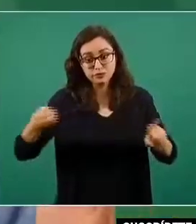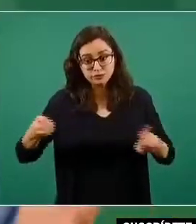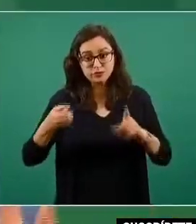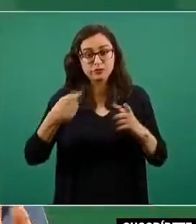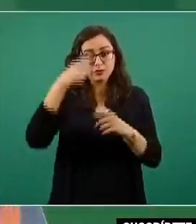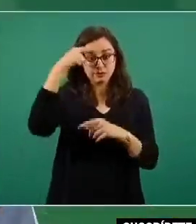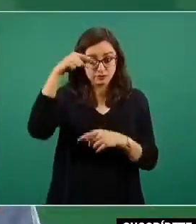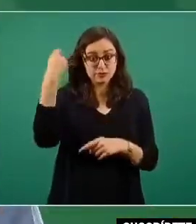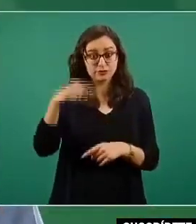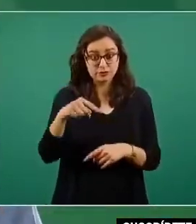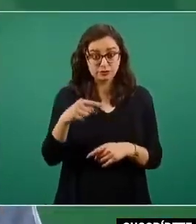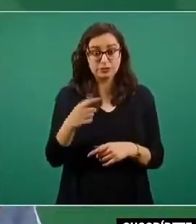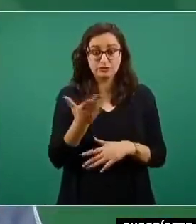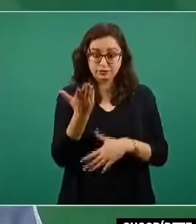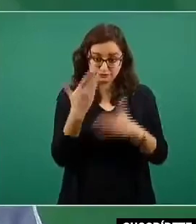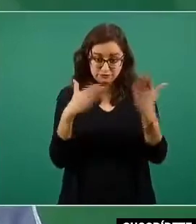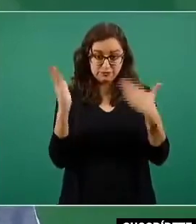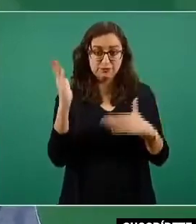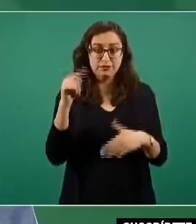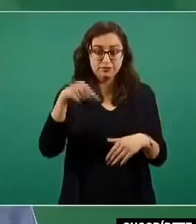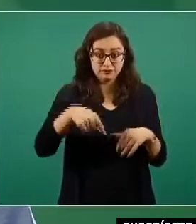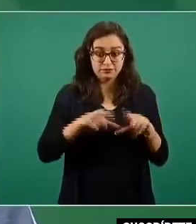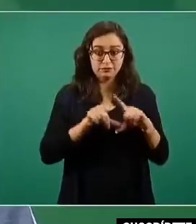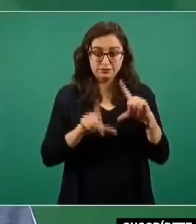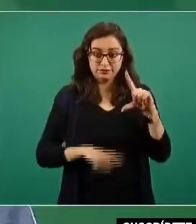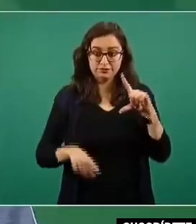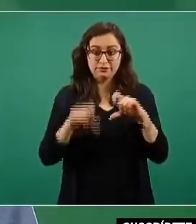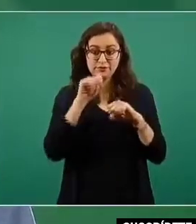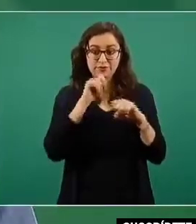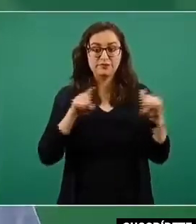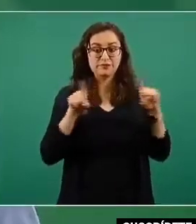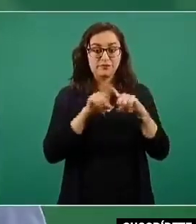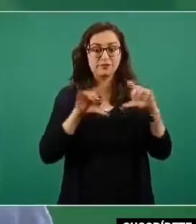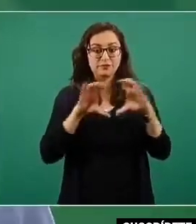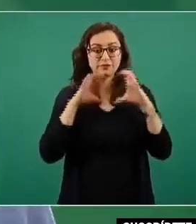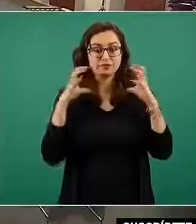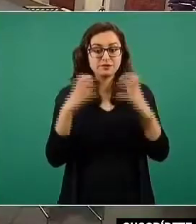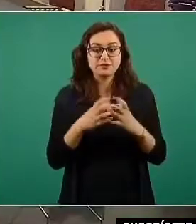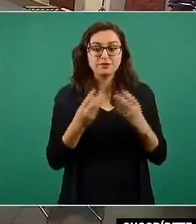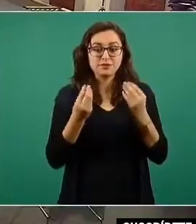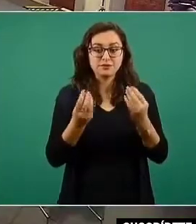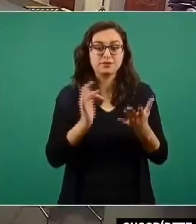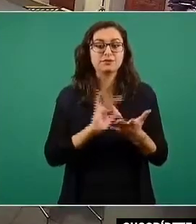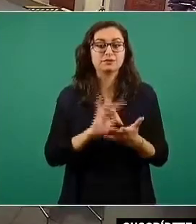para que tenga éxito en México y en el mundo. Muchas gracias.